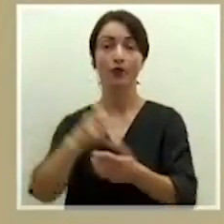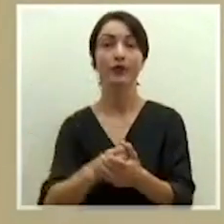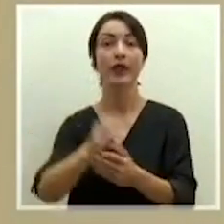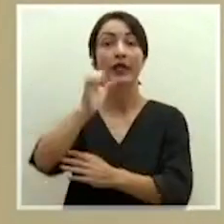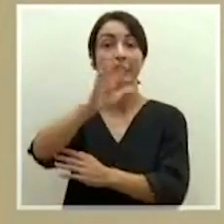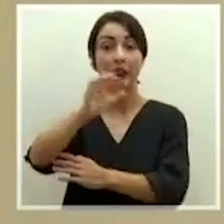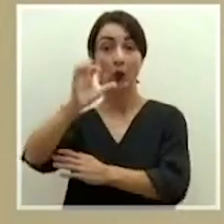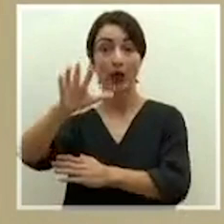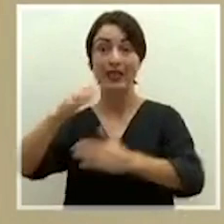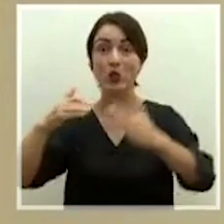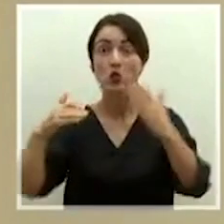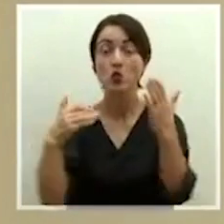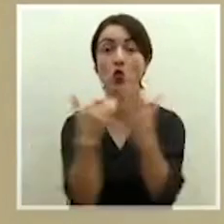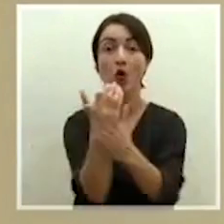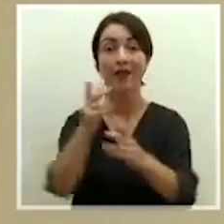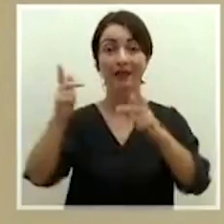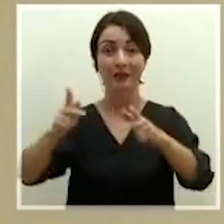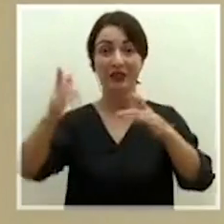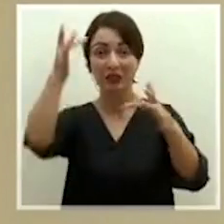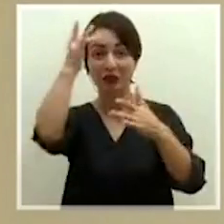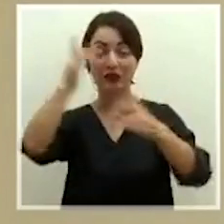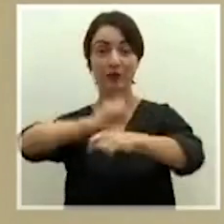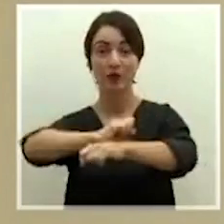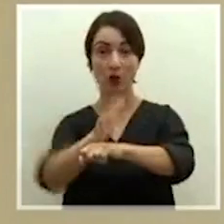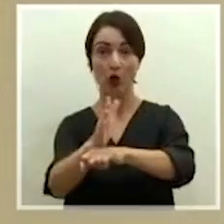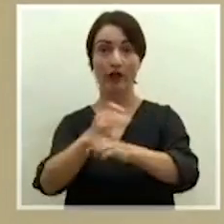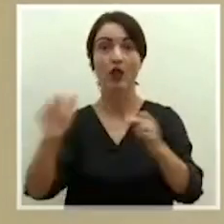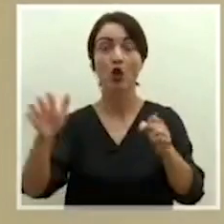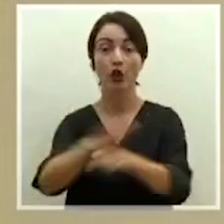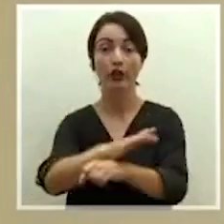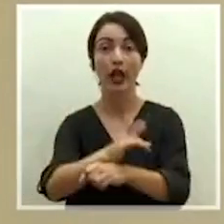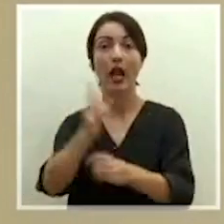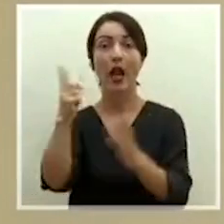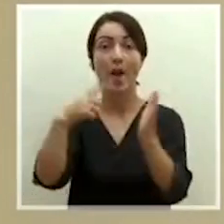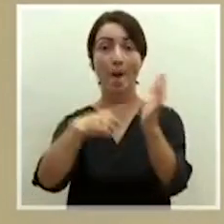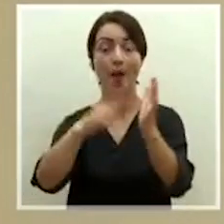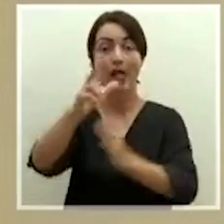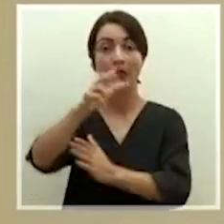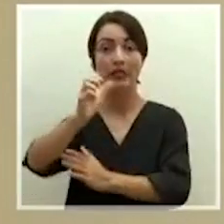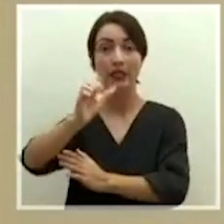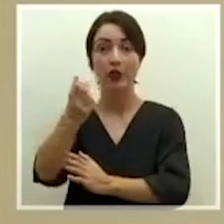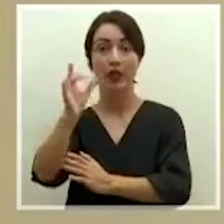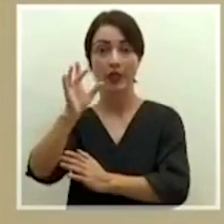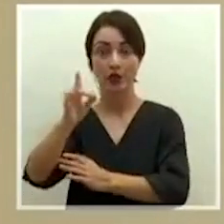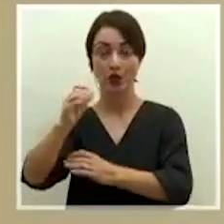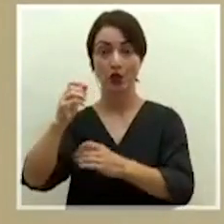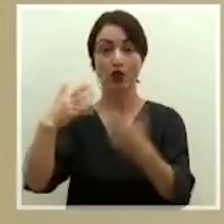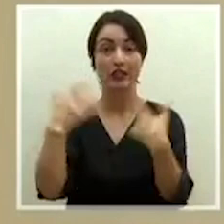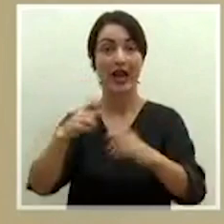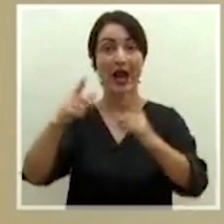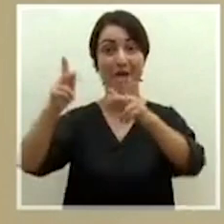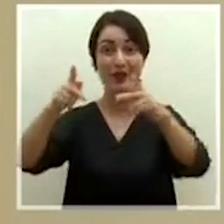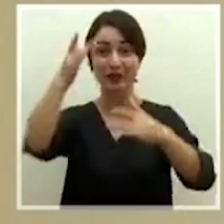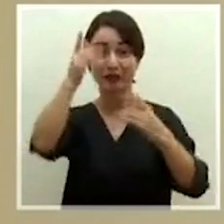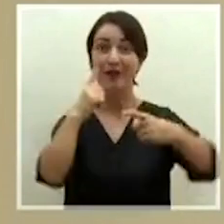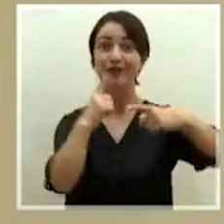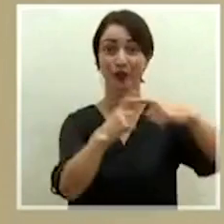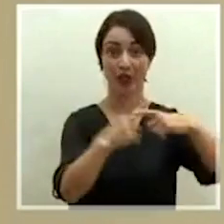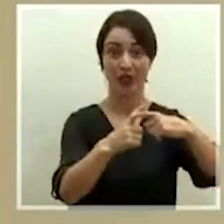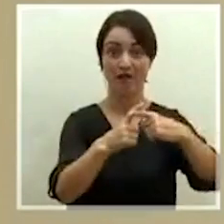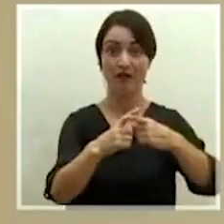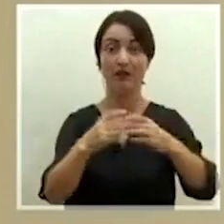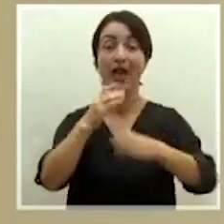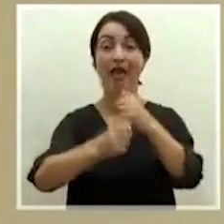55 nuevos casos de COVID-19 para un total de 1.318 casos confirmados con un rango de